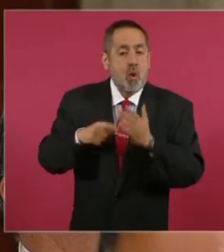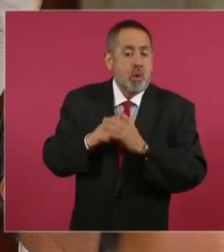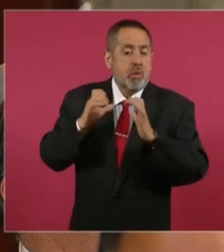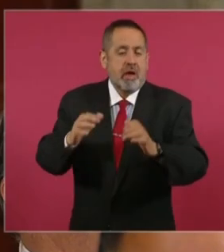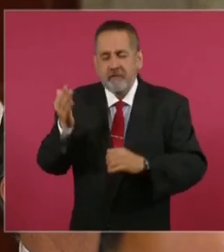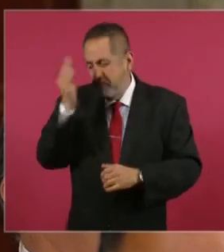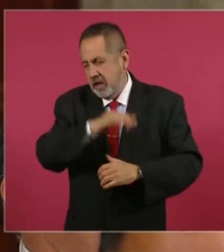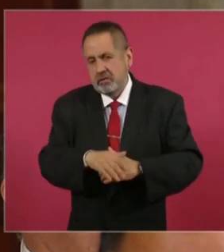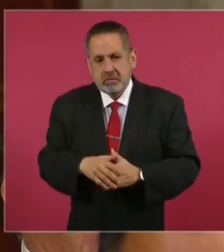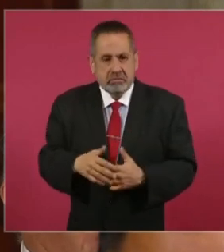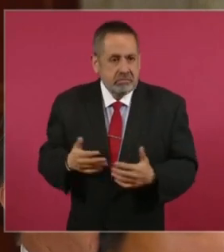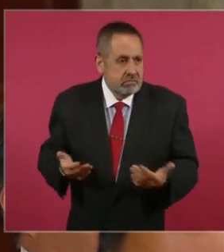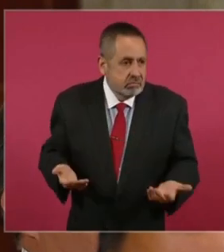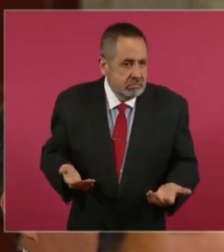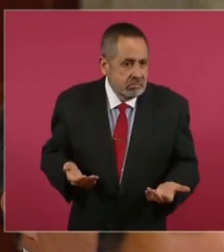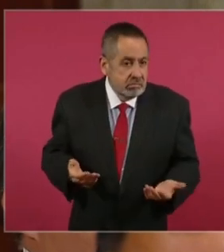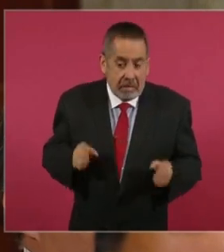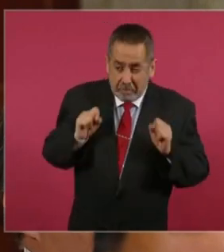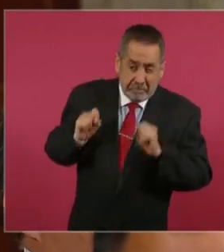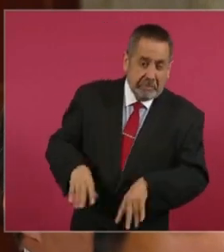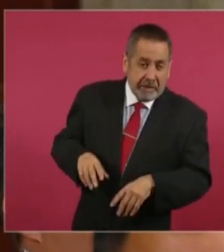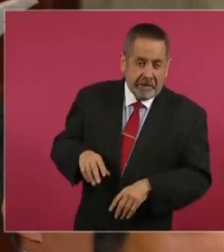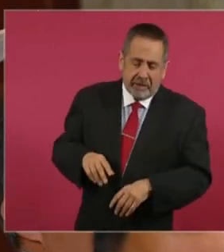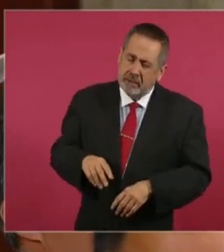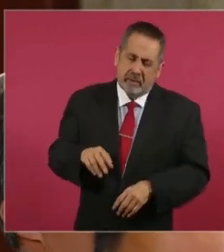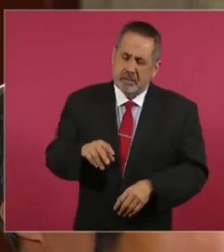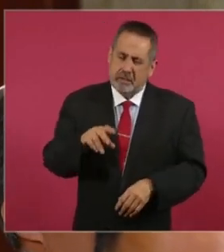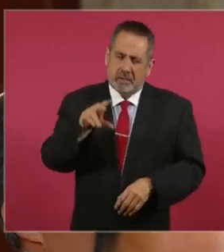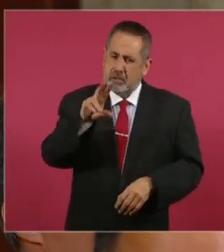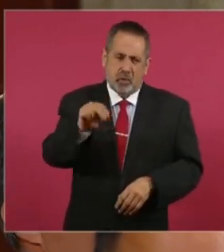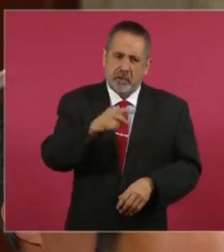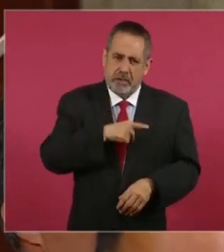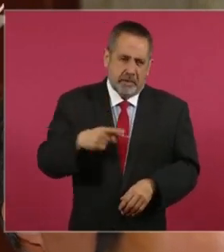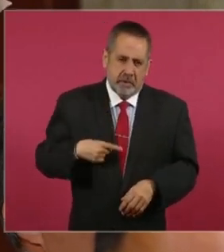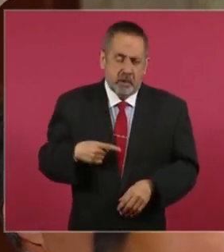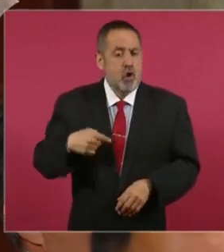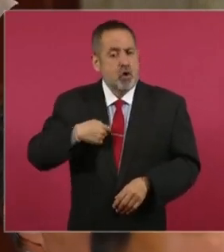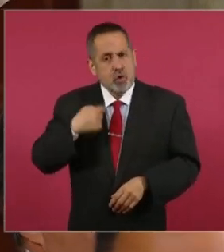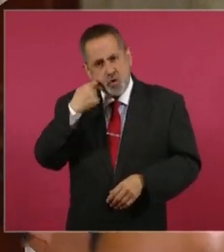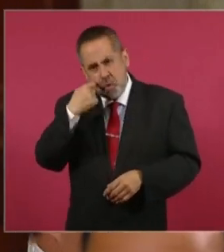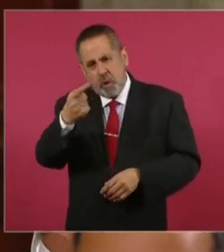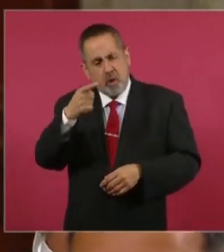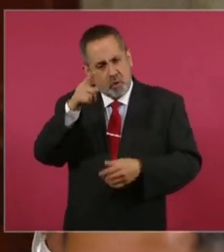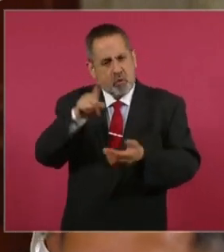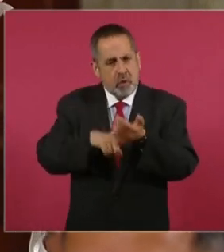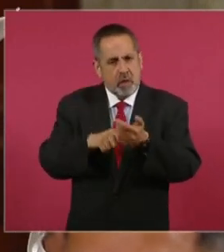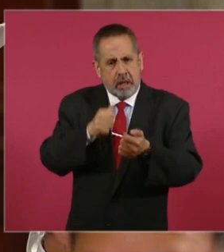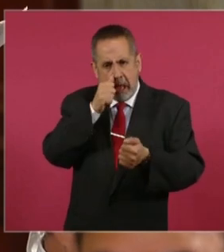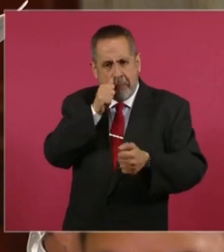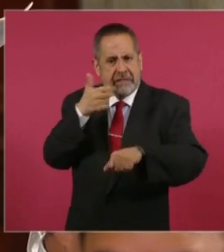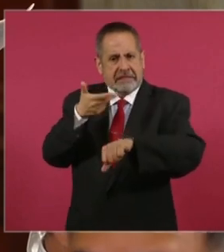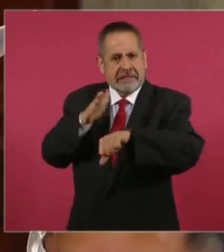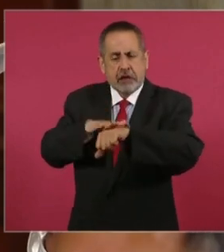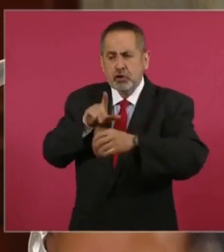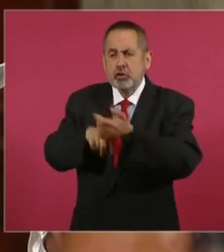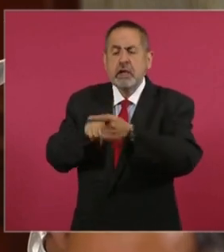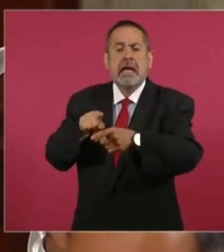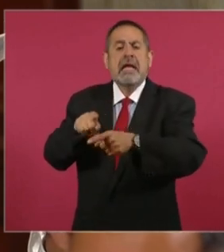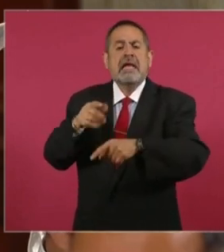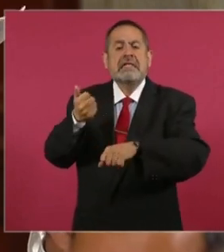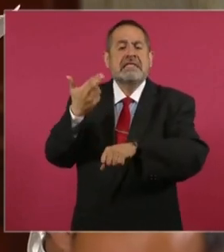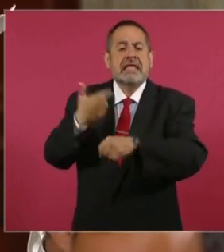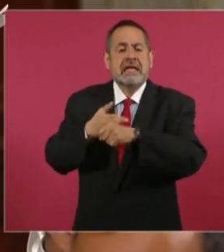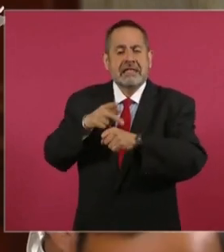La respuesta es no. Yo he podido observar durante esta administración que la Secretaría de Medio Ambiente y Recursos